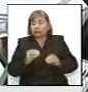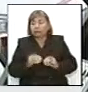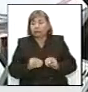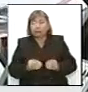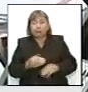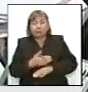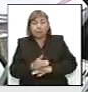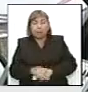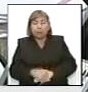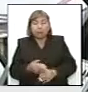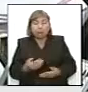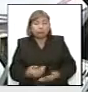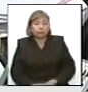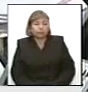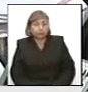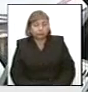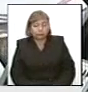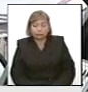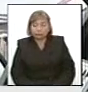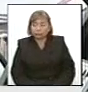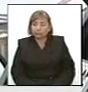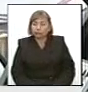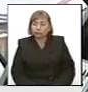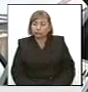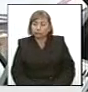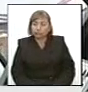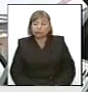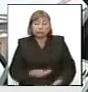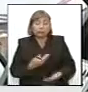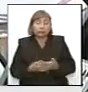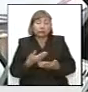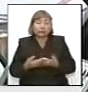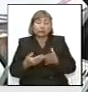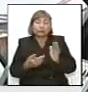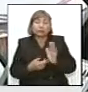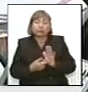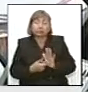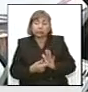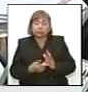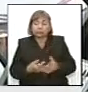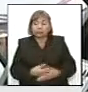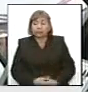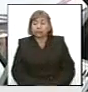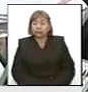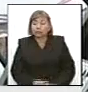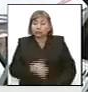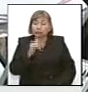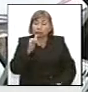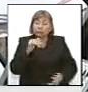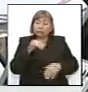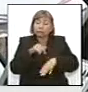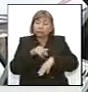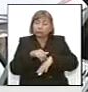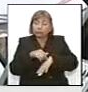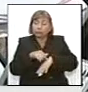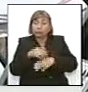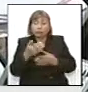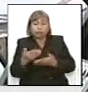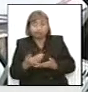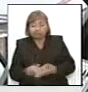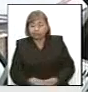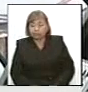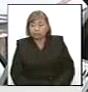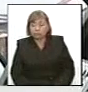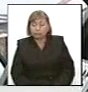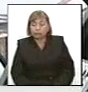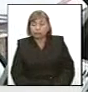por los operadores y las cuales fueron aceptadas. Esto se hizo mediante sendas adendas y en estas adendas, como